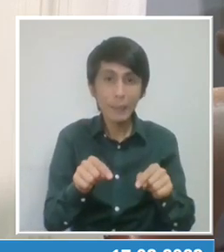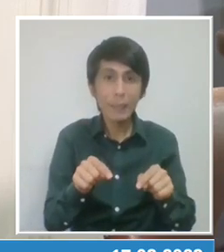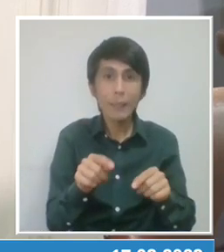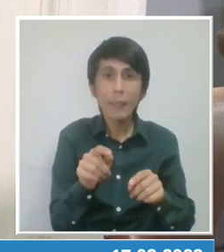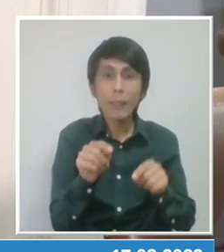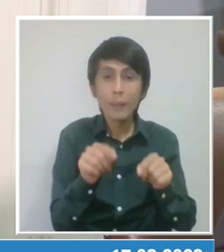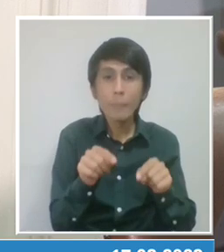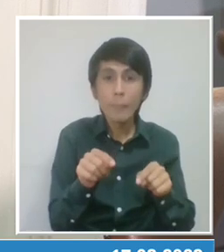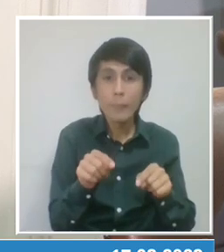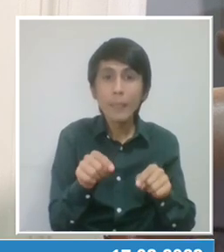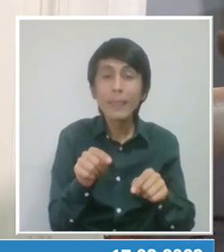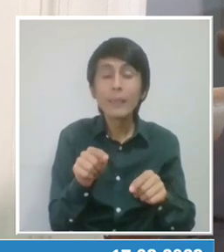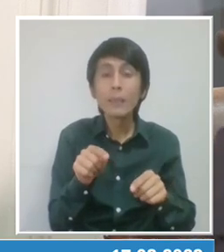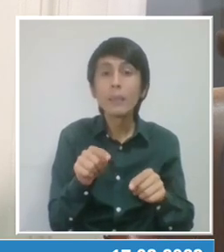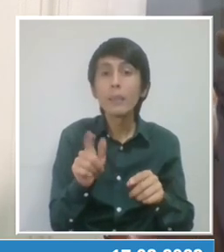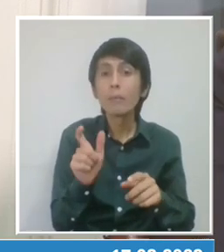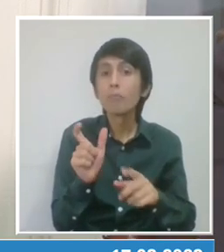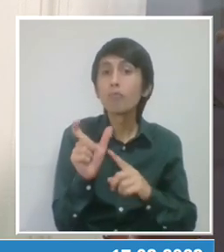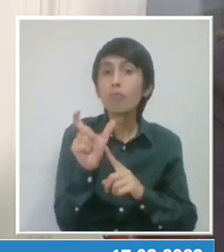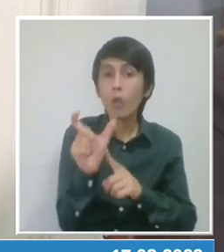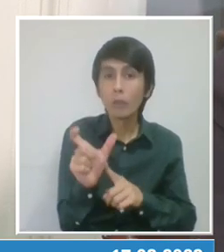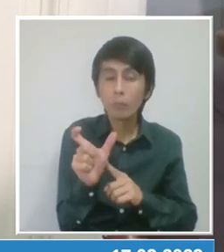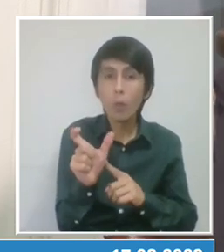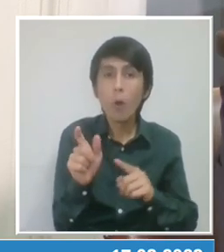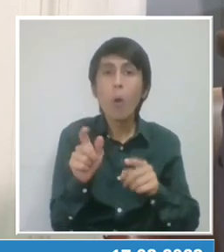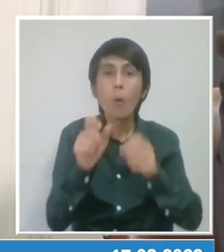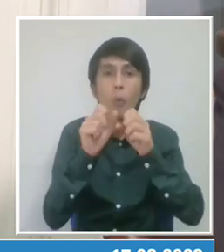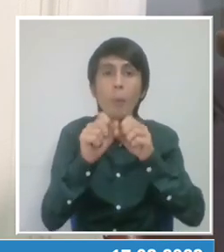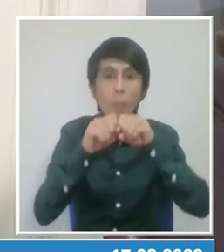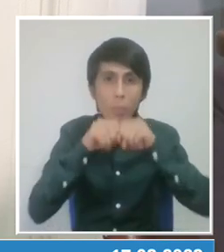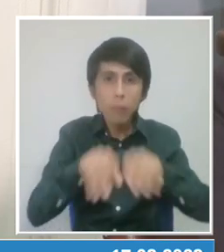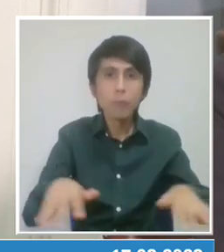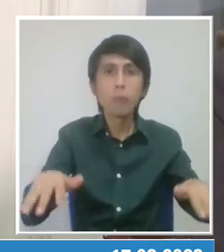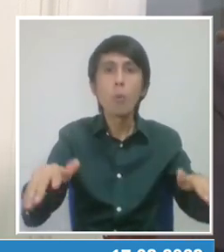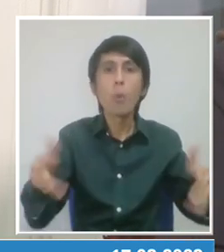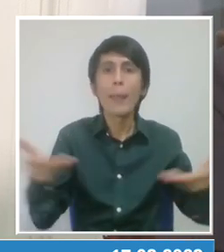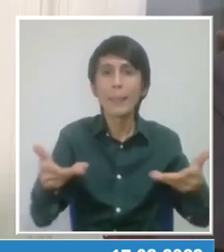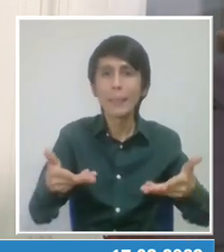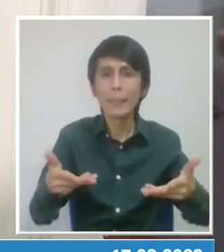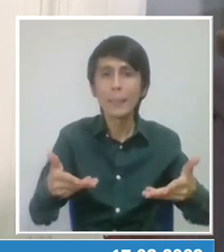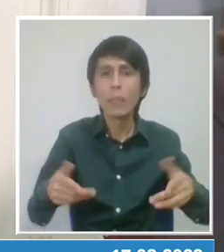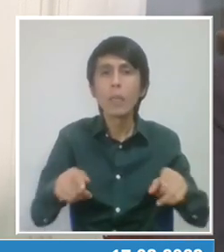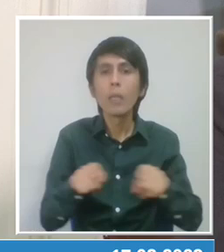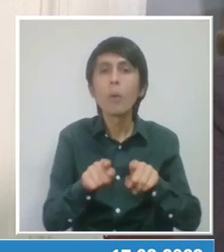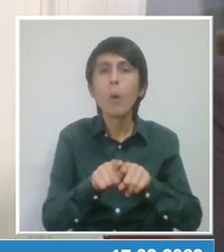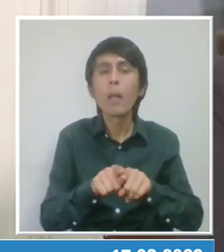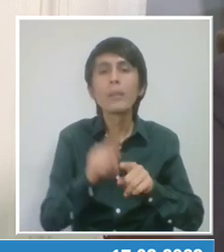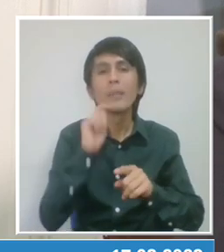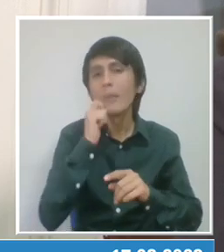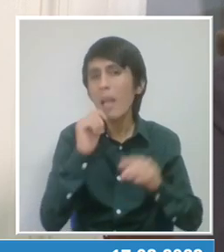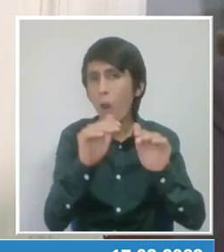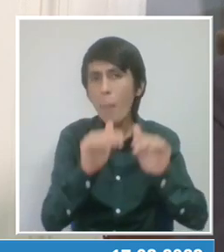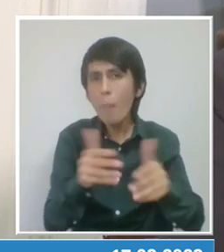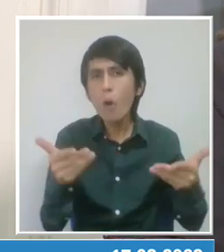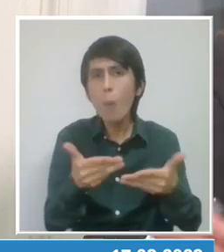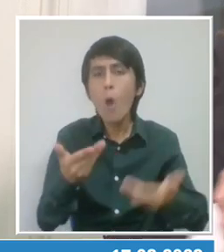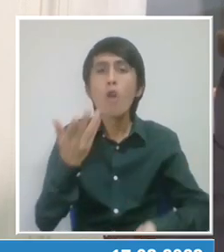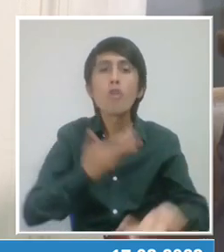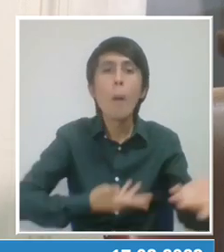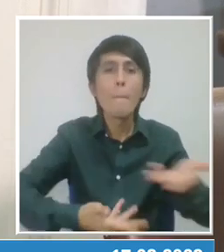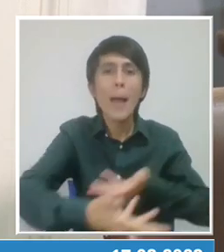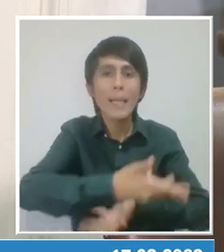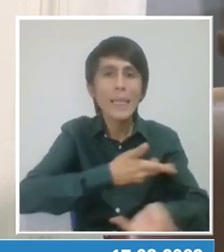este fenómeno, ¿no es cierto?, que es sinónimo de compartir, de sentir como